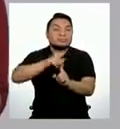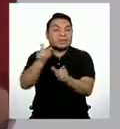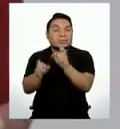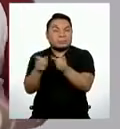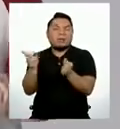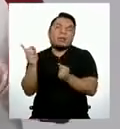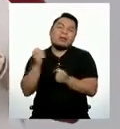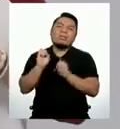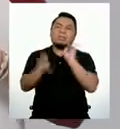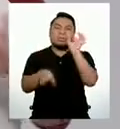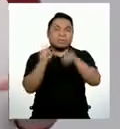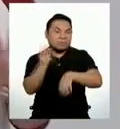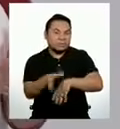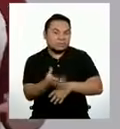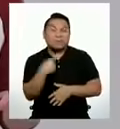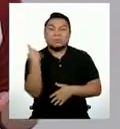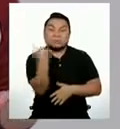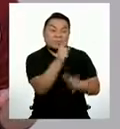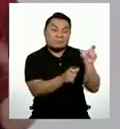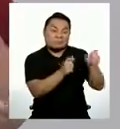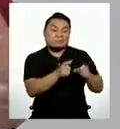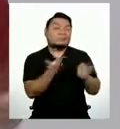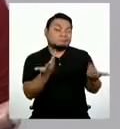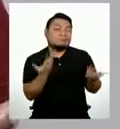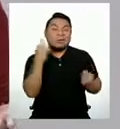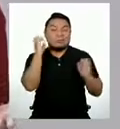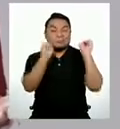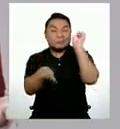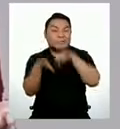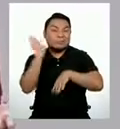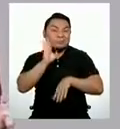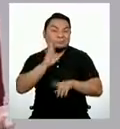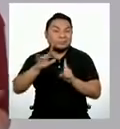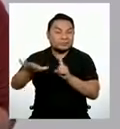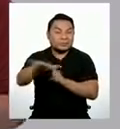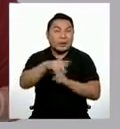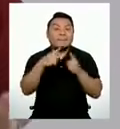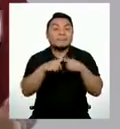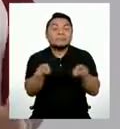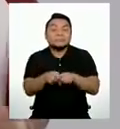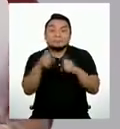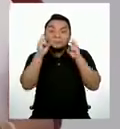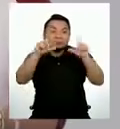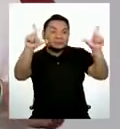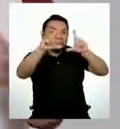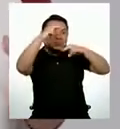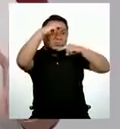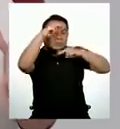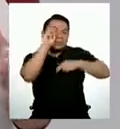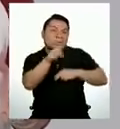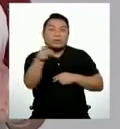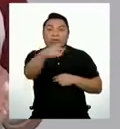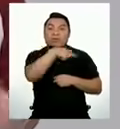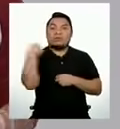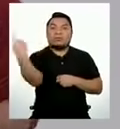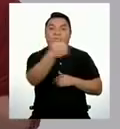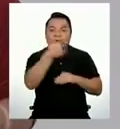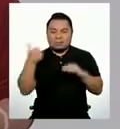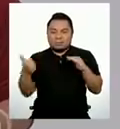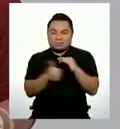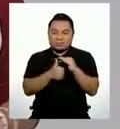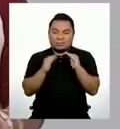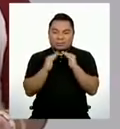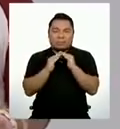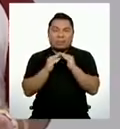es decir, la que ocasionamos todos nosotros. Pero también hemos escuchado en la televisión y en la radio que desde que estamos en cuarentena